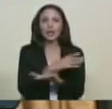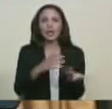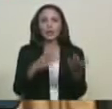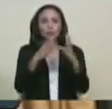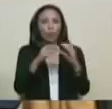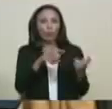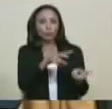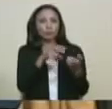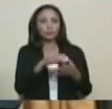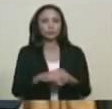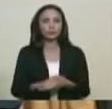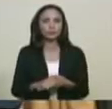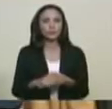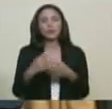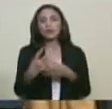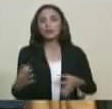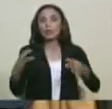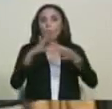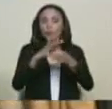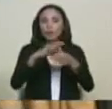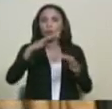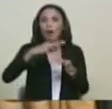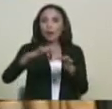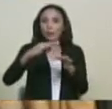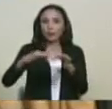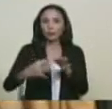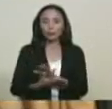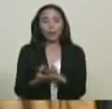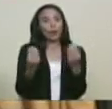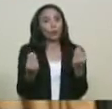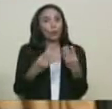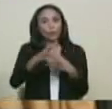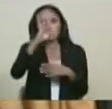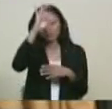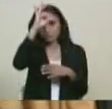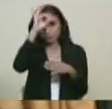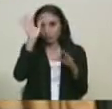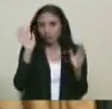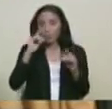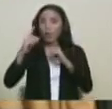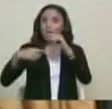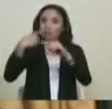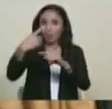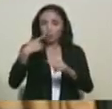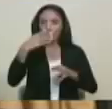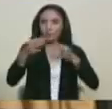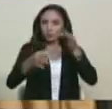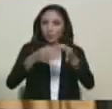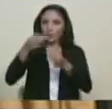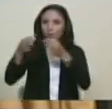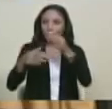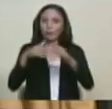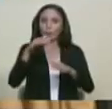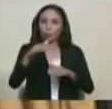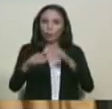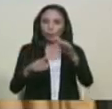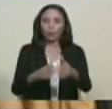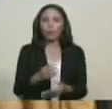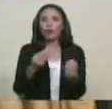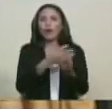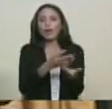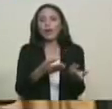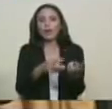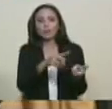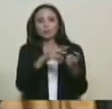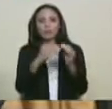Al petro. ¿Cómo será eso? Ya ustedes lo verán. Vamos a ir explicando paso a paso,